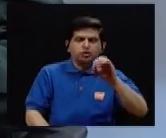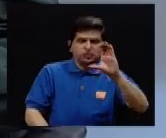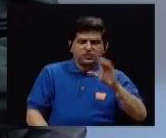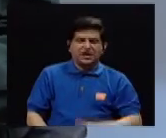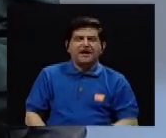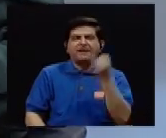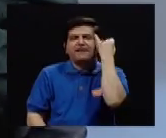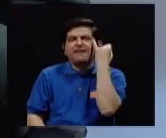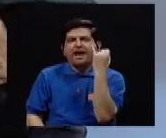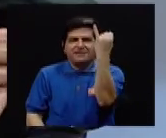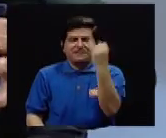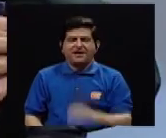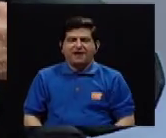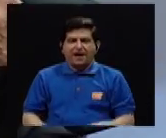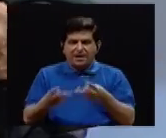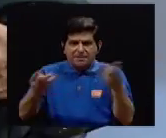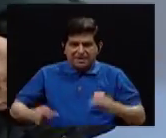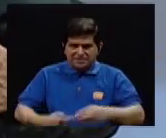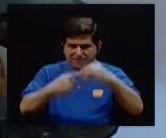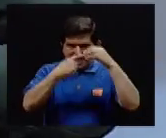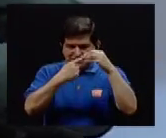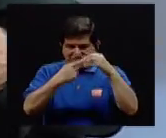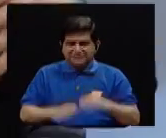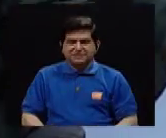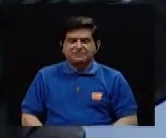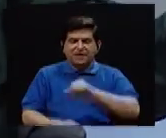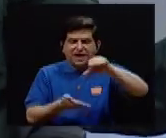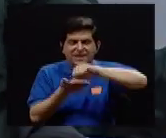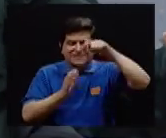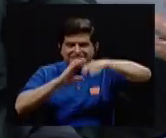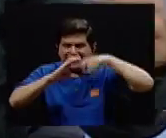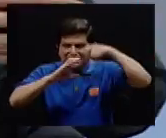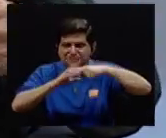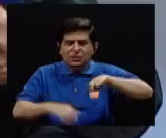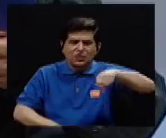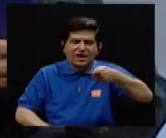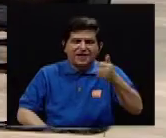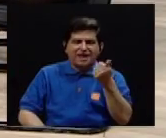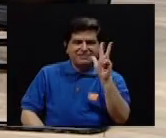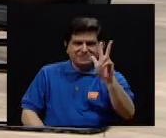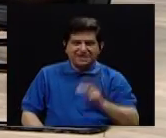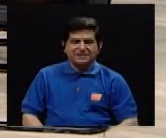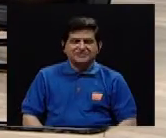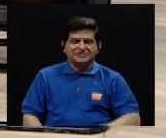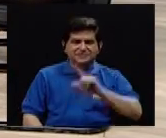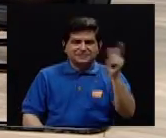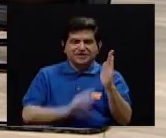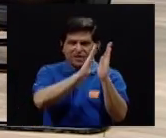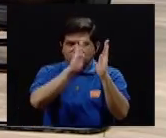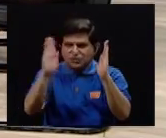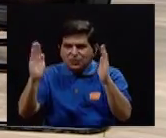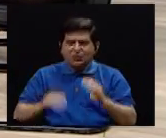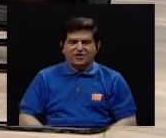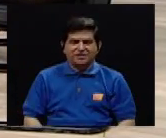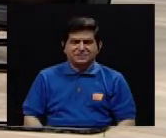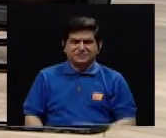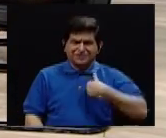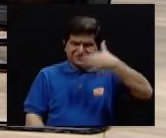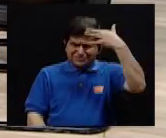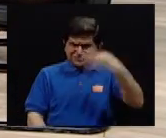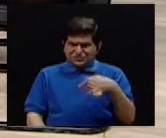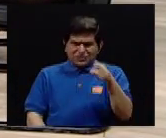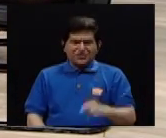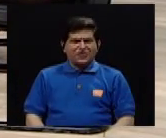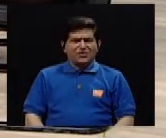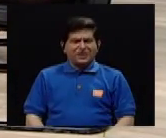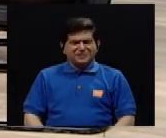Castillo da la idea y da la materia prima, el Centro de Cine, el Canal 13, Lunes de Cinemateca, en fin. Eso me